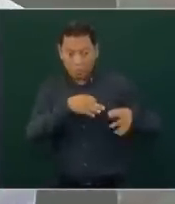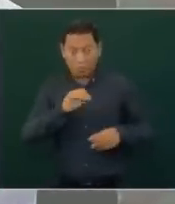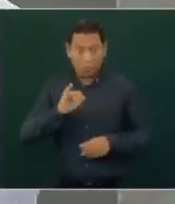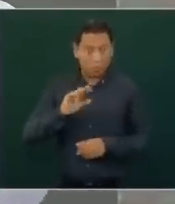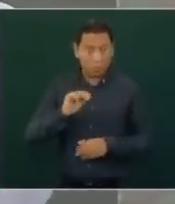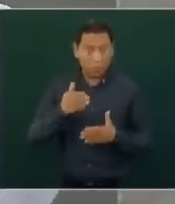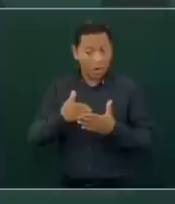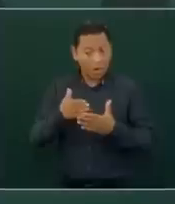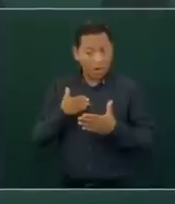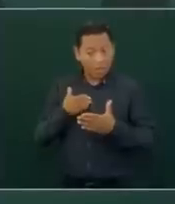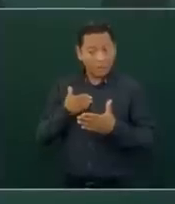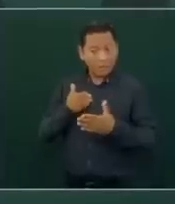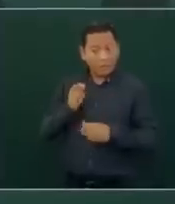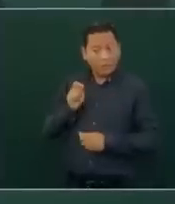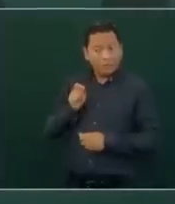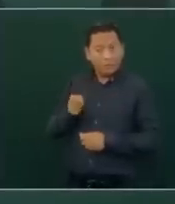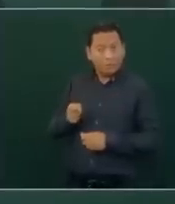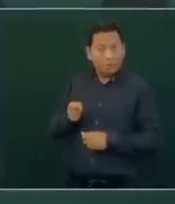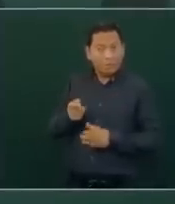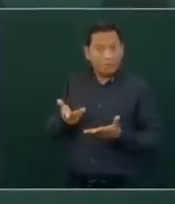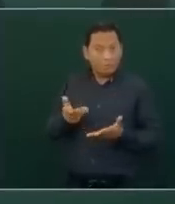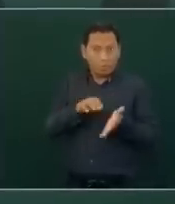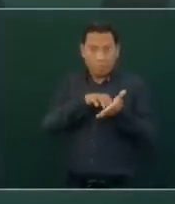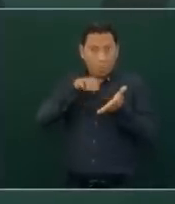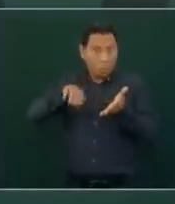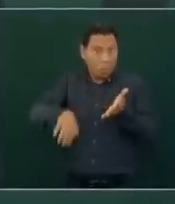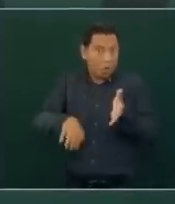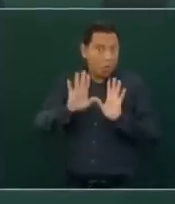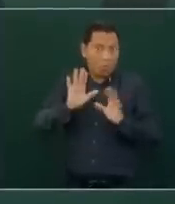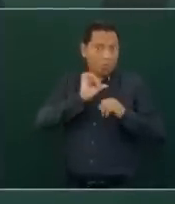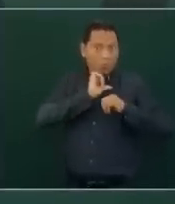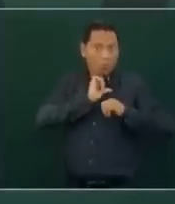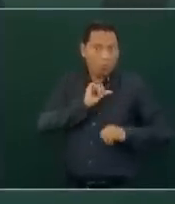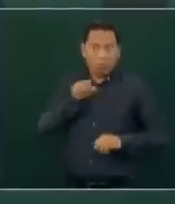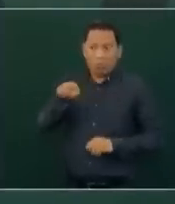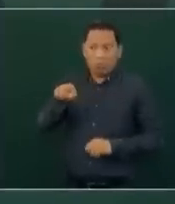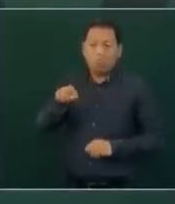porque es el que un poder intervenga